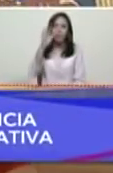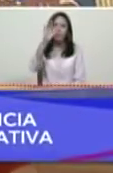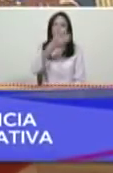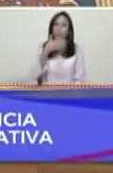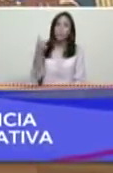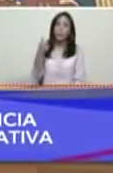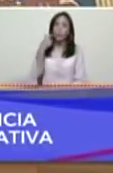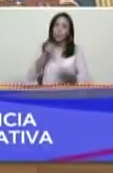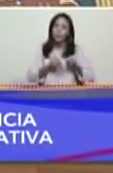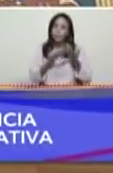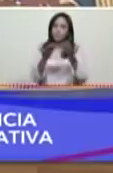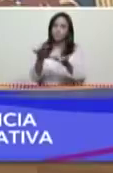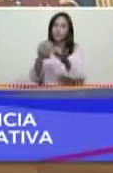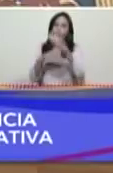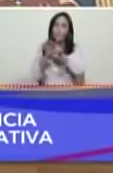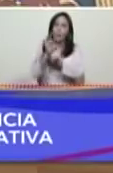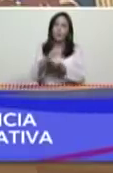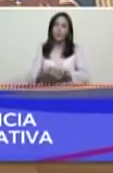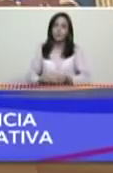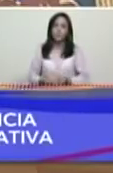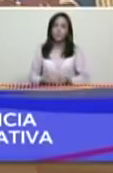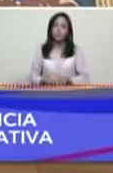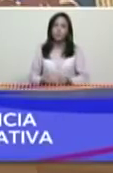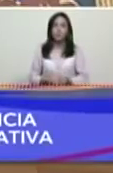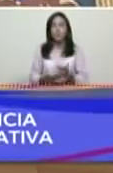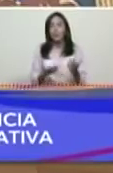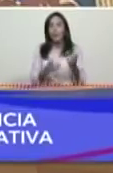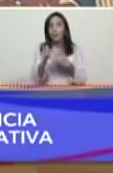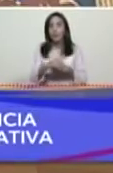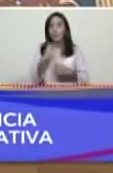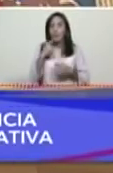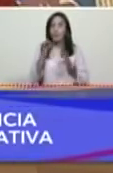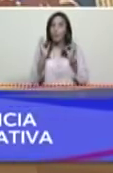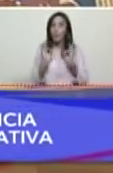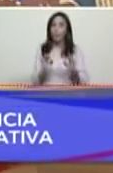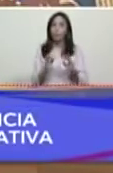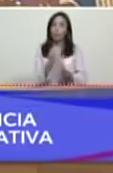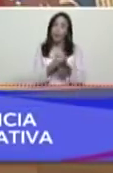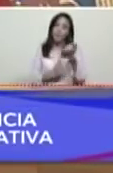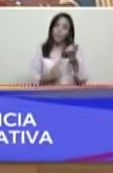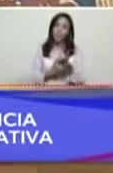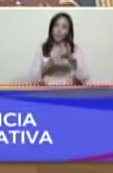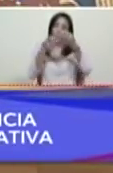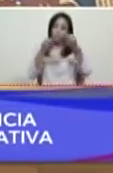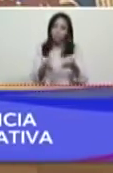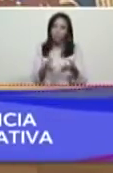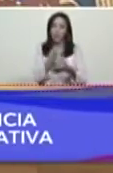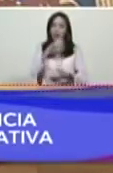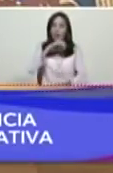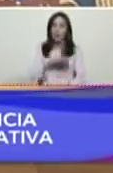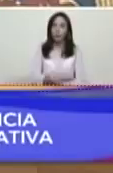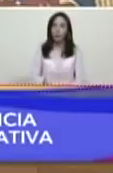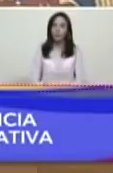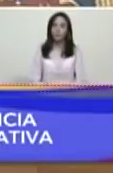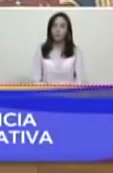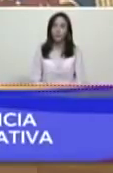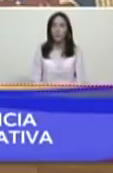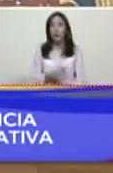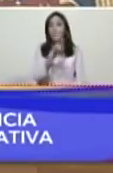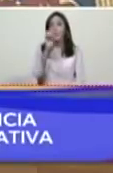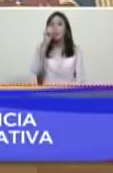Venezuela y que estamos en el lado justo y en el lado correcto de la historia. 20 años